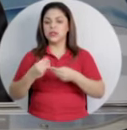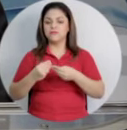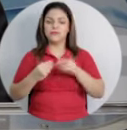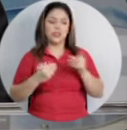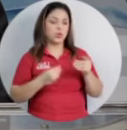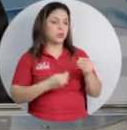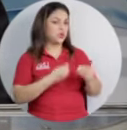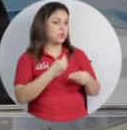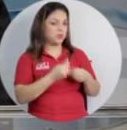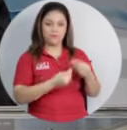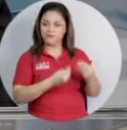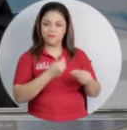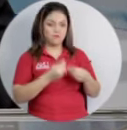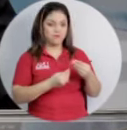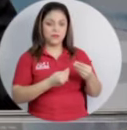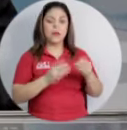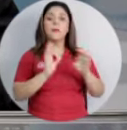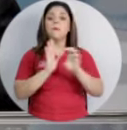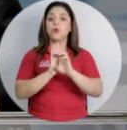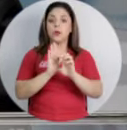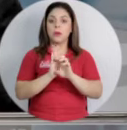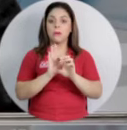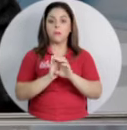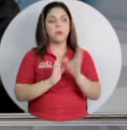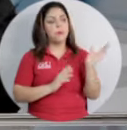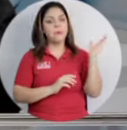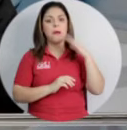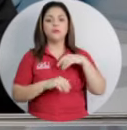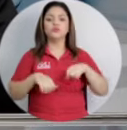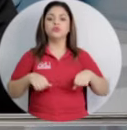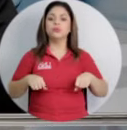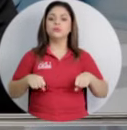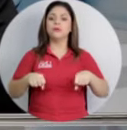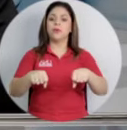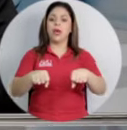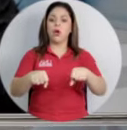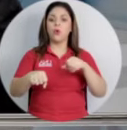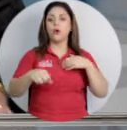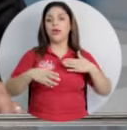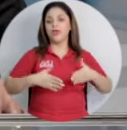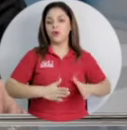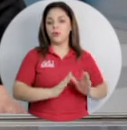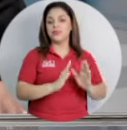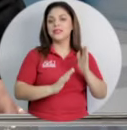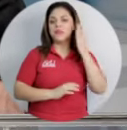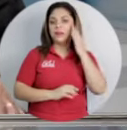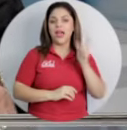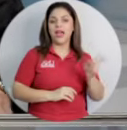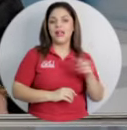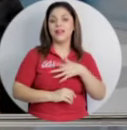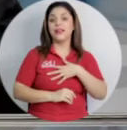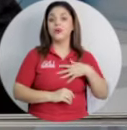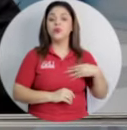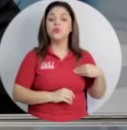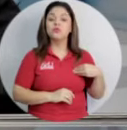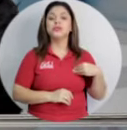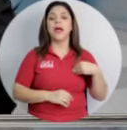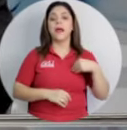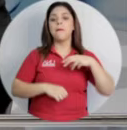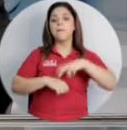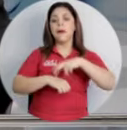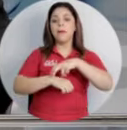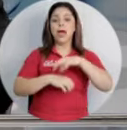hacer y qué no vamos a hacer. O sea, entonces, por ejemplo, si vamos a ir al supermercado con los muchachos, y nosotros sabemos que al muchacho le